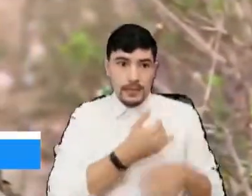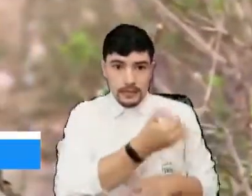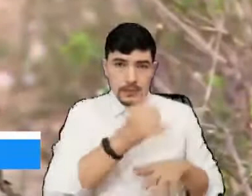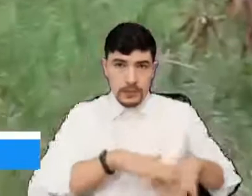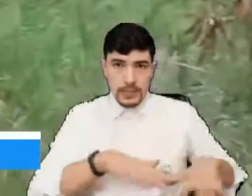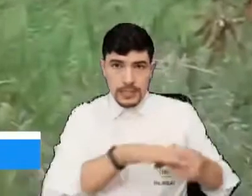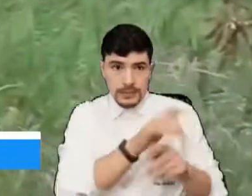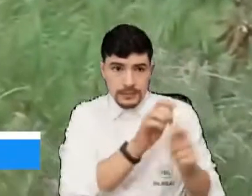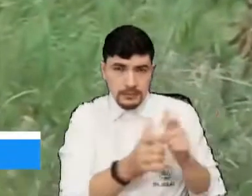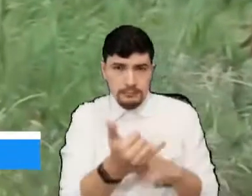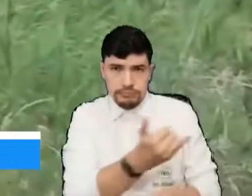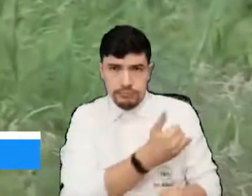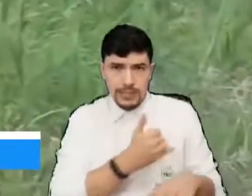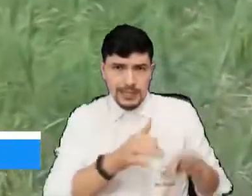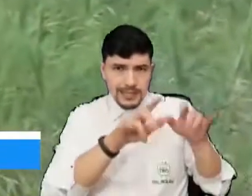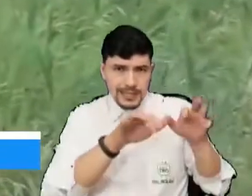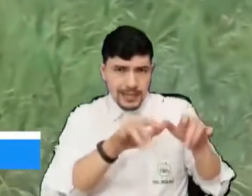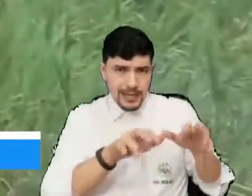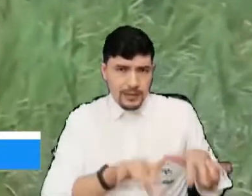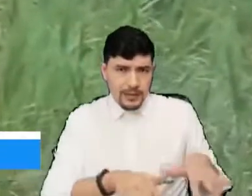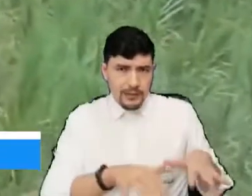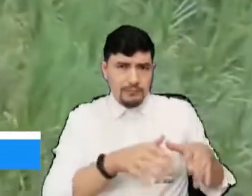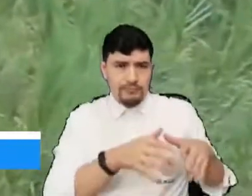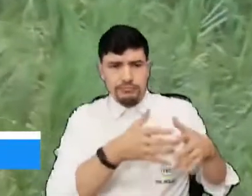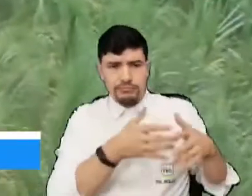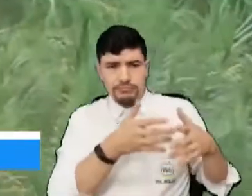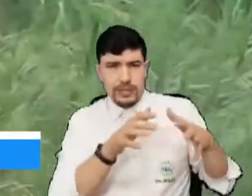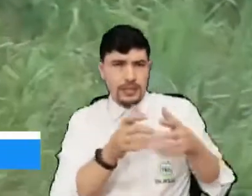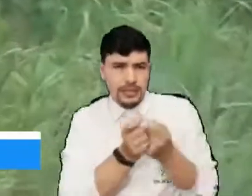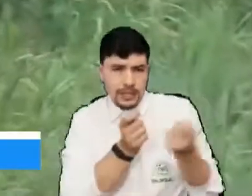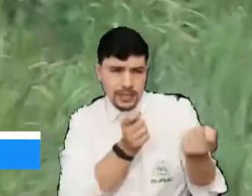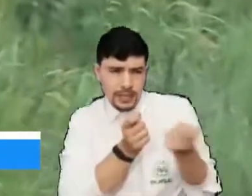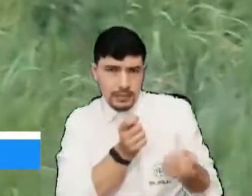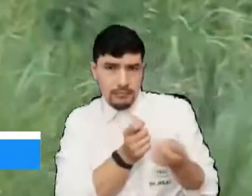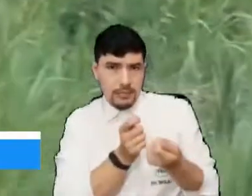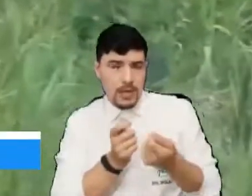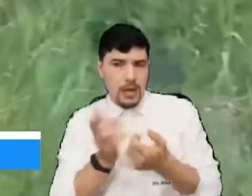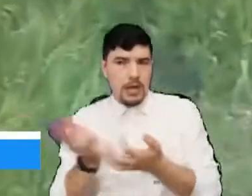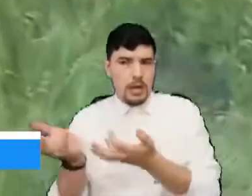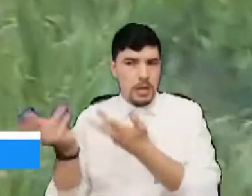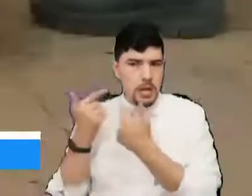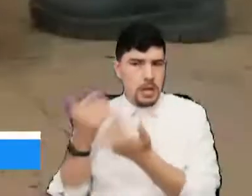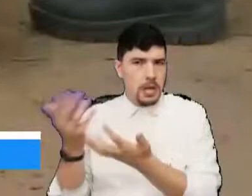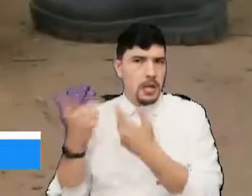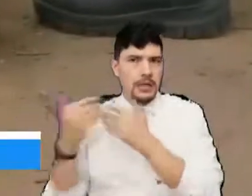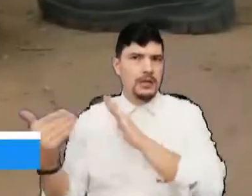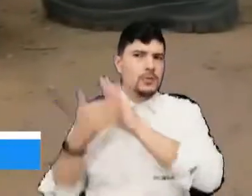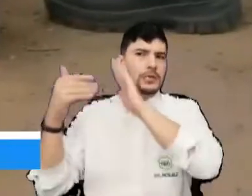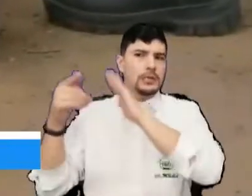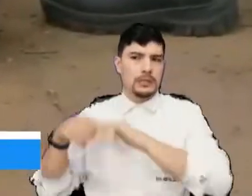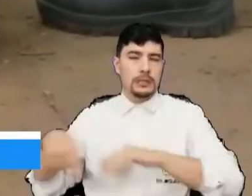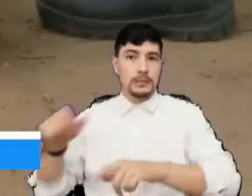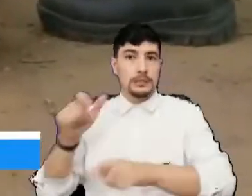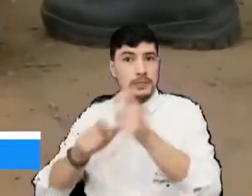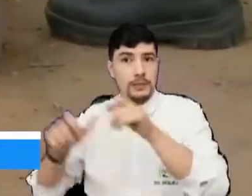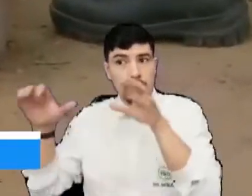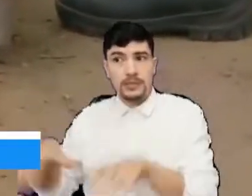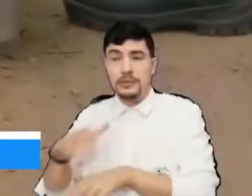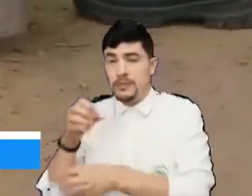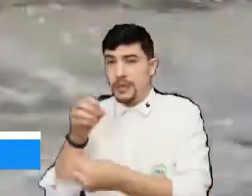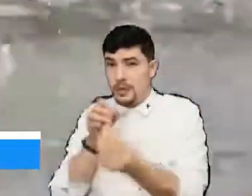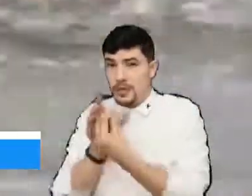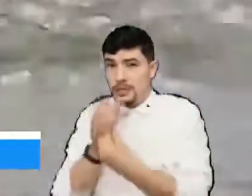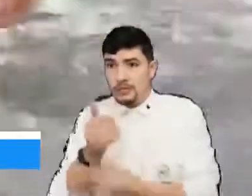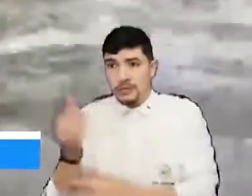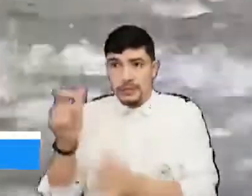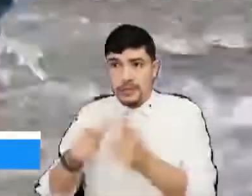el secretario de Fronteras han recibido en los últimos días graves denuncias de actos atroces que se cometen por estos lugares a las personas que no pagan